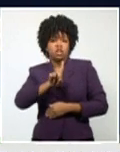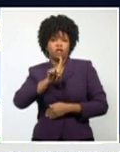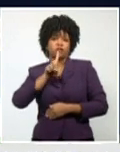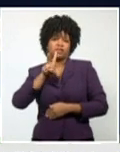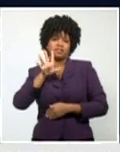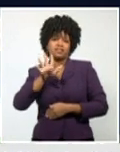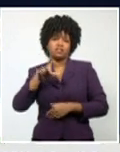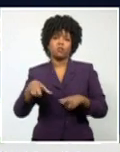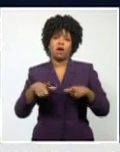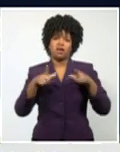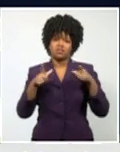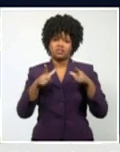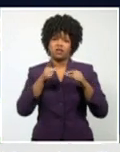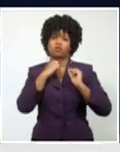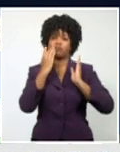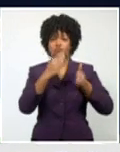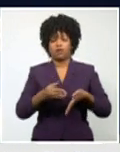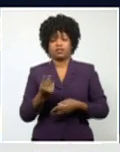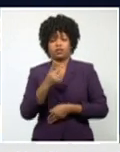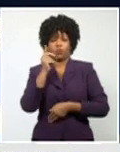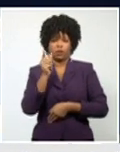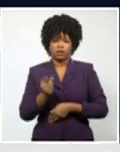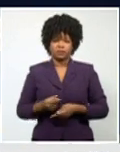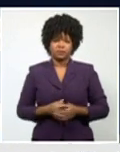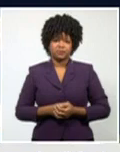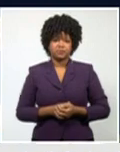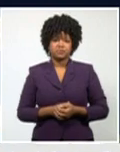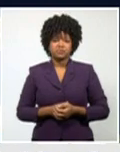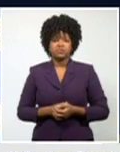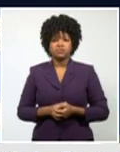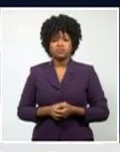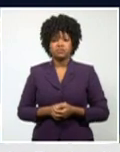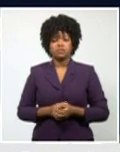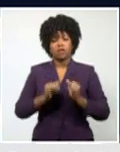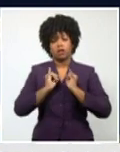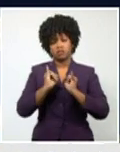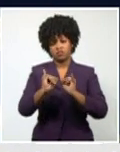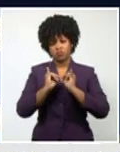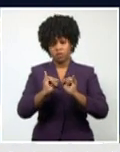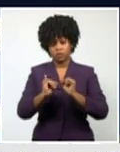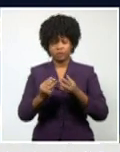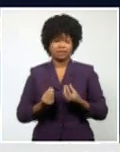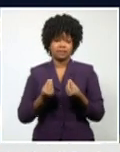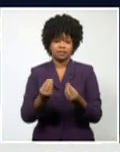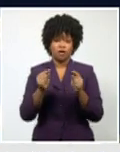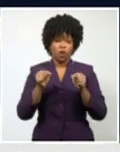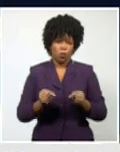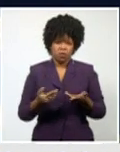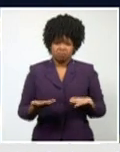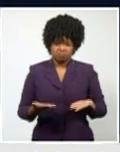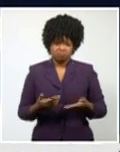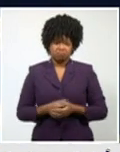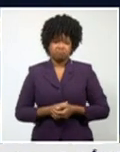aniversario de su caída en Dos Ríos. La información que tenemos que brindarle en el día de hoy,